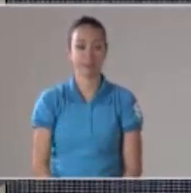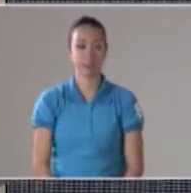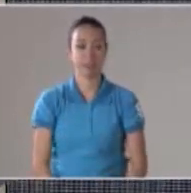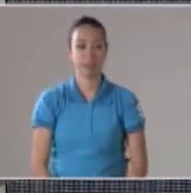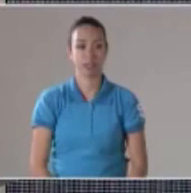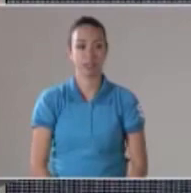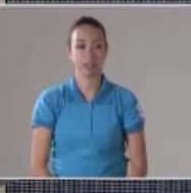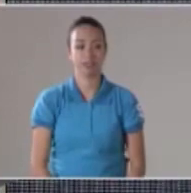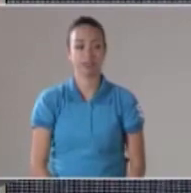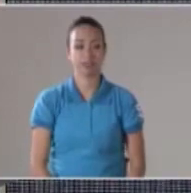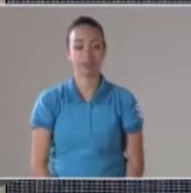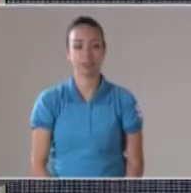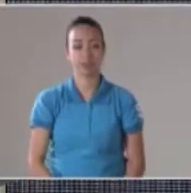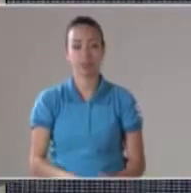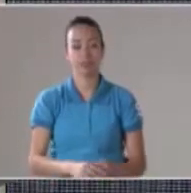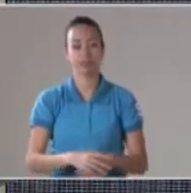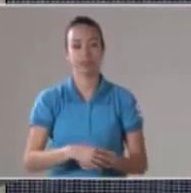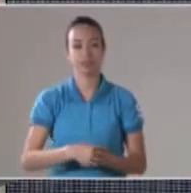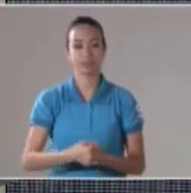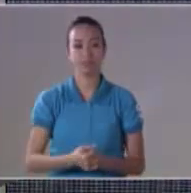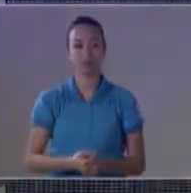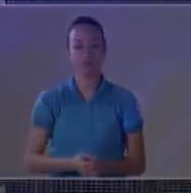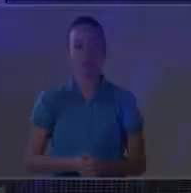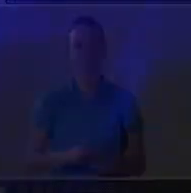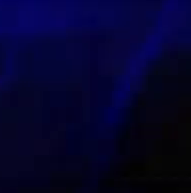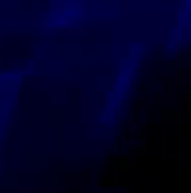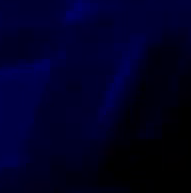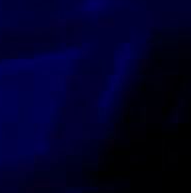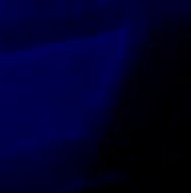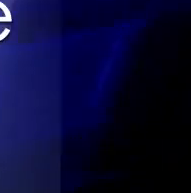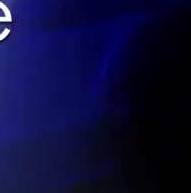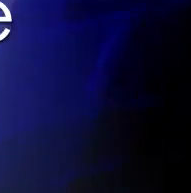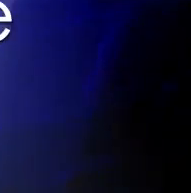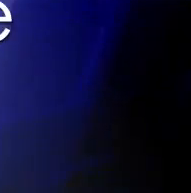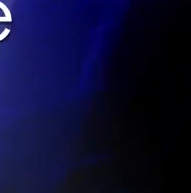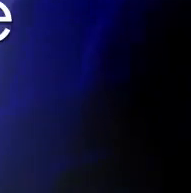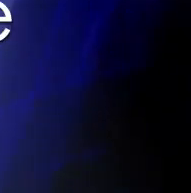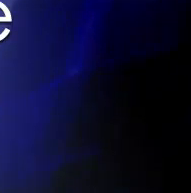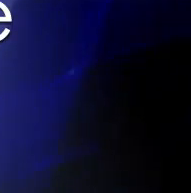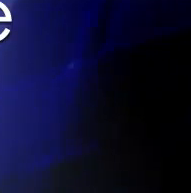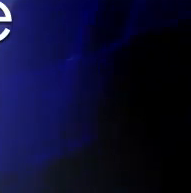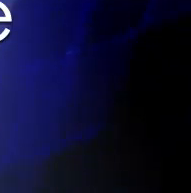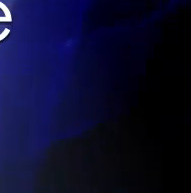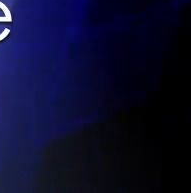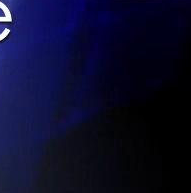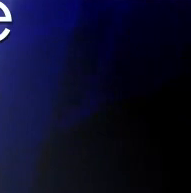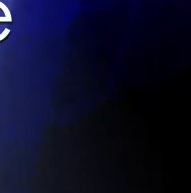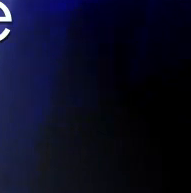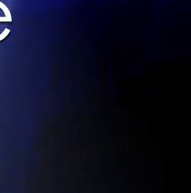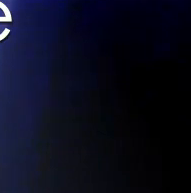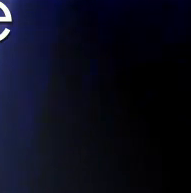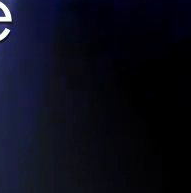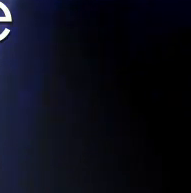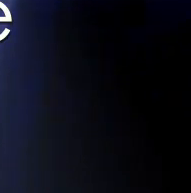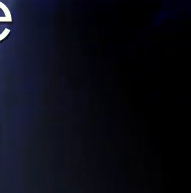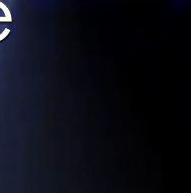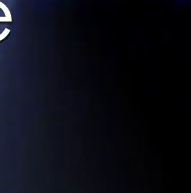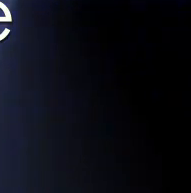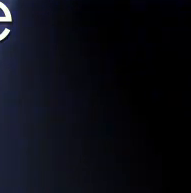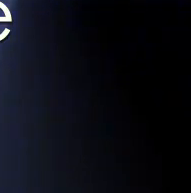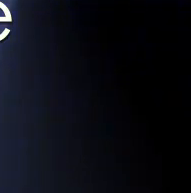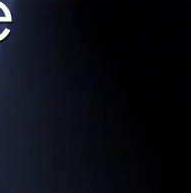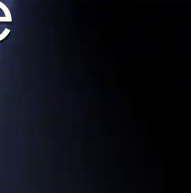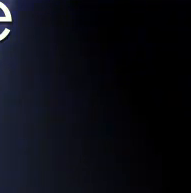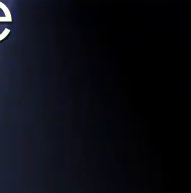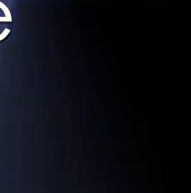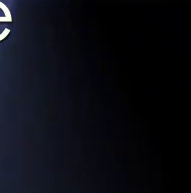Si alguien me hace favor de leer el verso anterior de este capítulo y versículo que estoy leyendo acá, mientras lo busca, yo leo este. Dice: